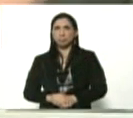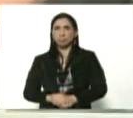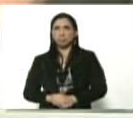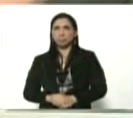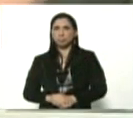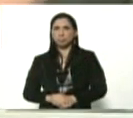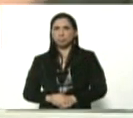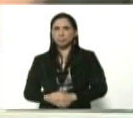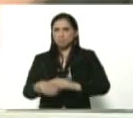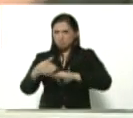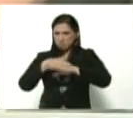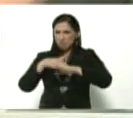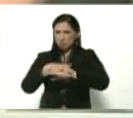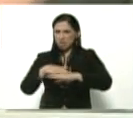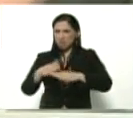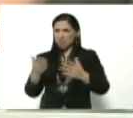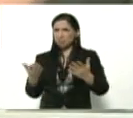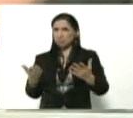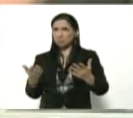¿Los perdonarían?